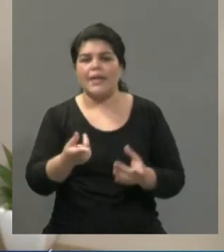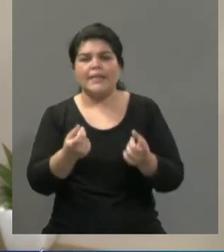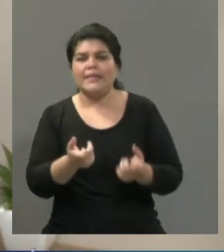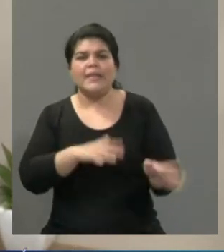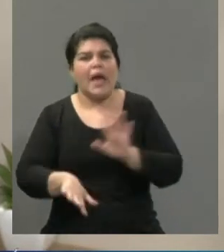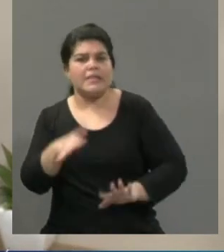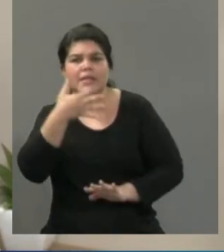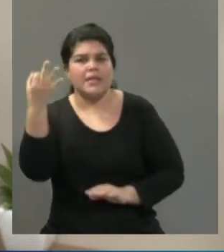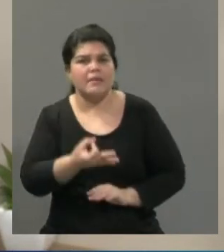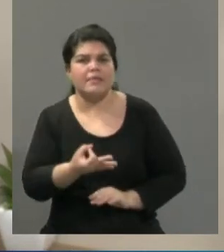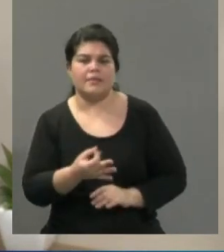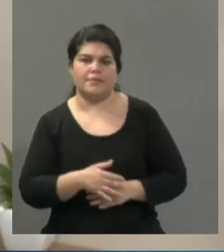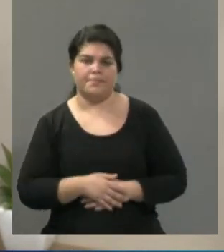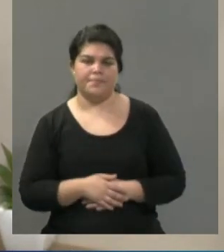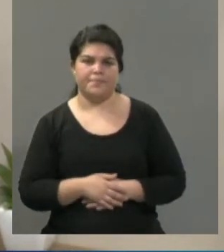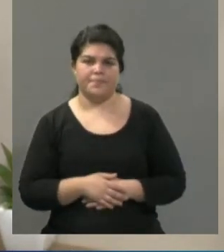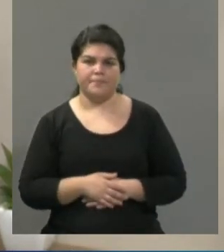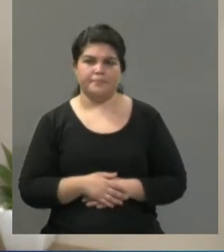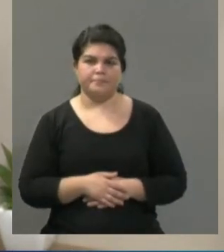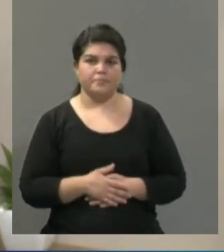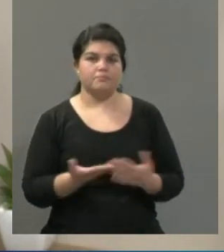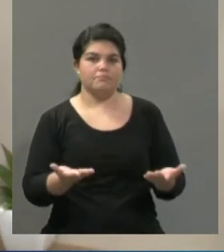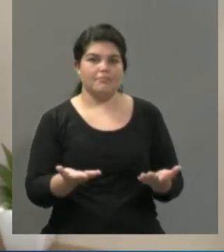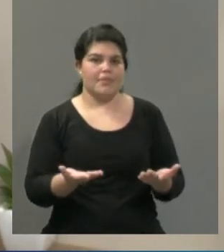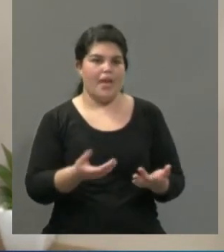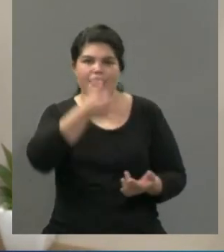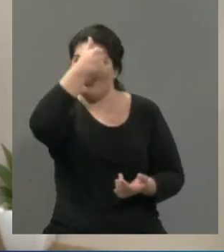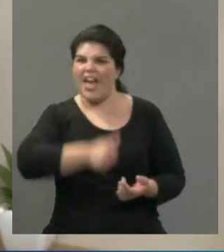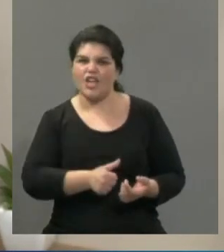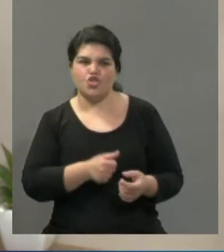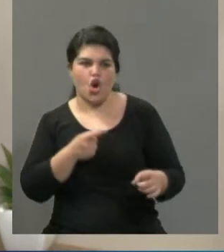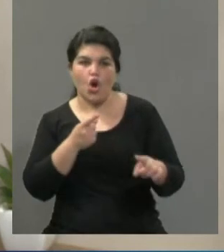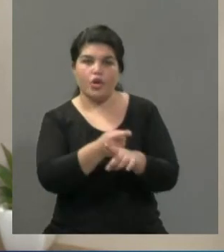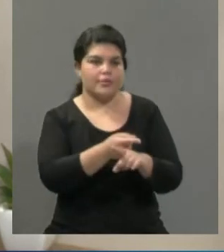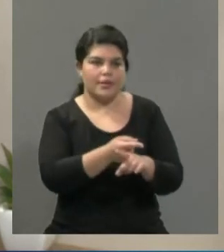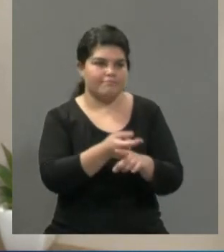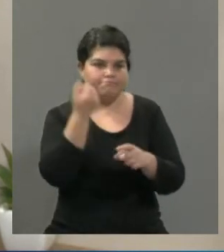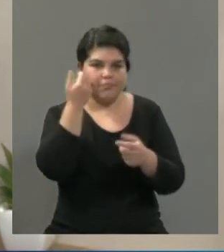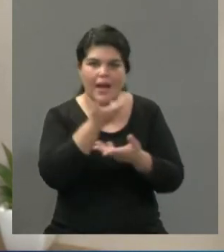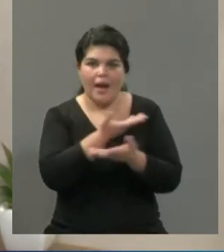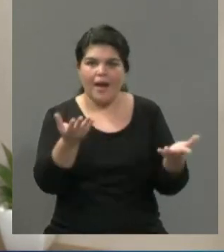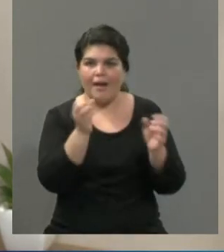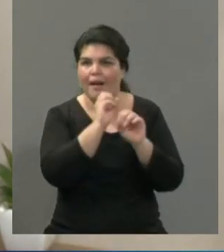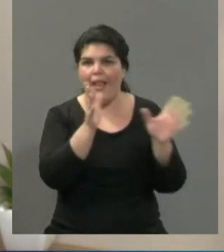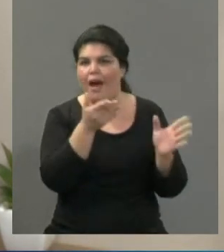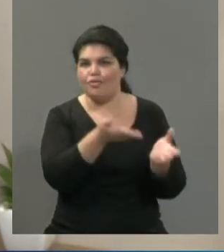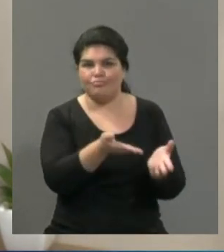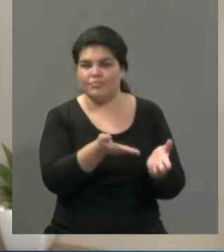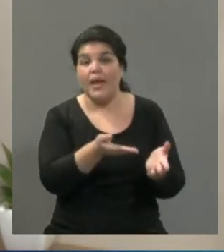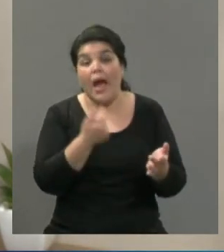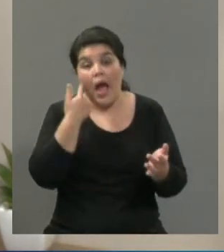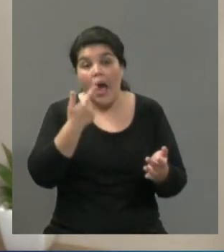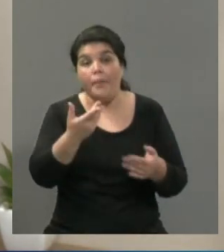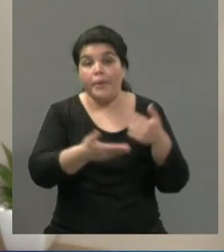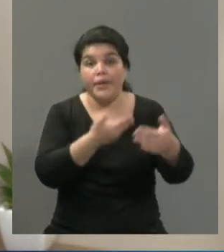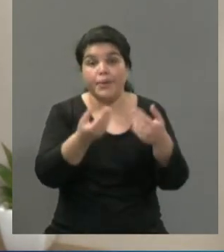¿no? Sí, tal cual. El daño no se puede reparar superficialmente porque claramente es muy profundo. Así que bueno, estaremos atentas a ver cómo sigue